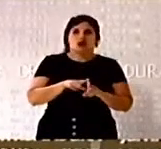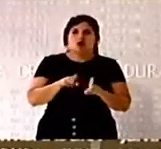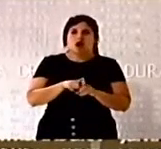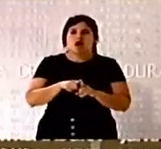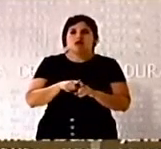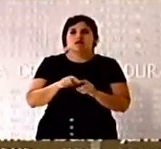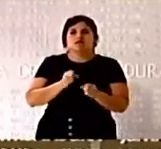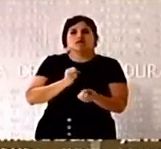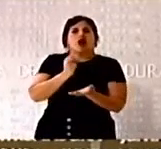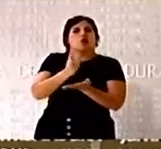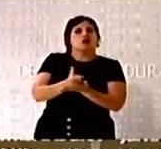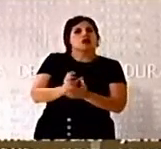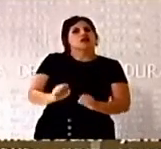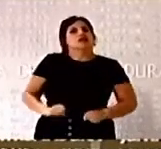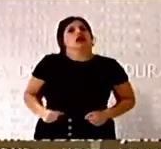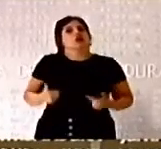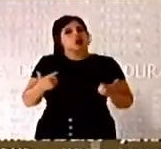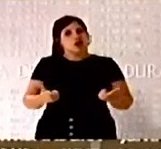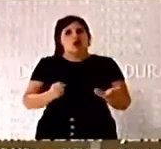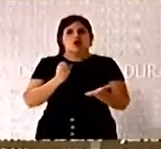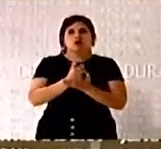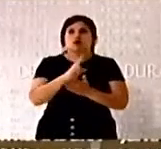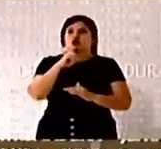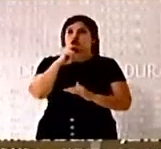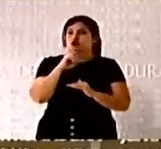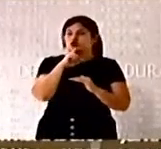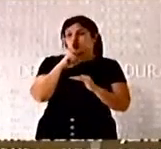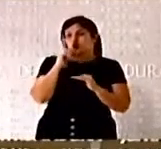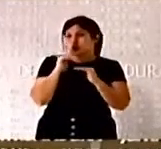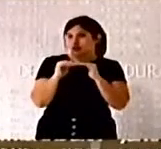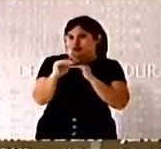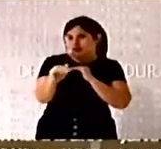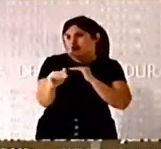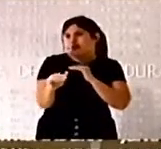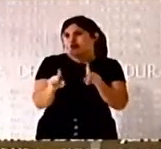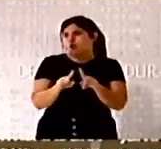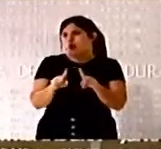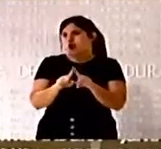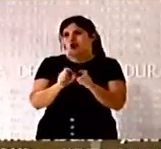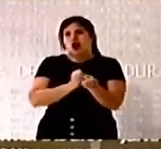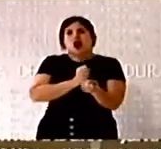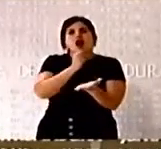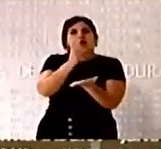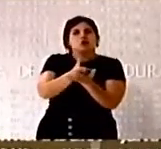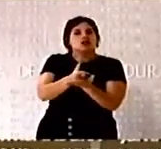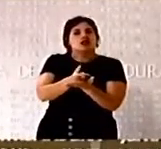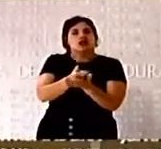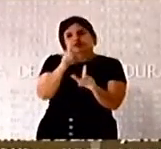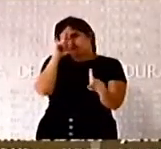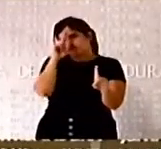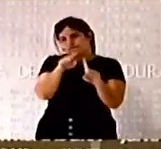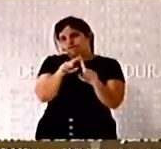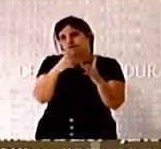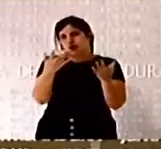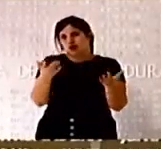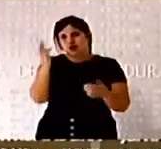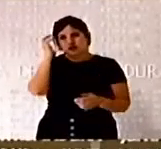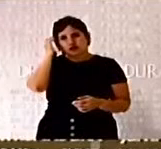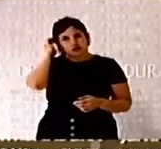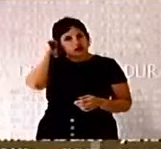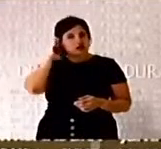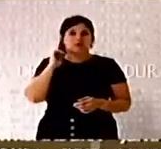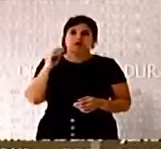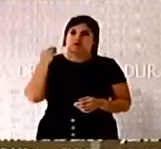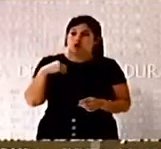la naturaleza, que apueste por la sostenibilidad, que apueste en definitiva por reforzar